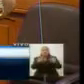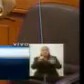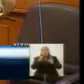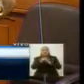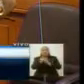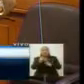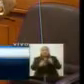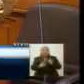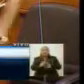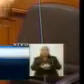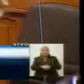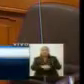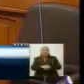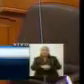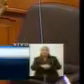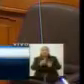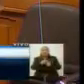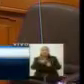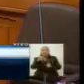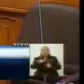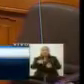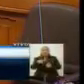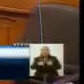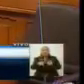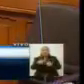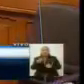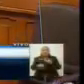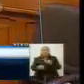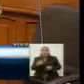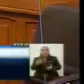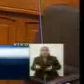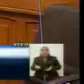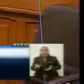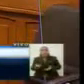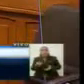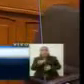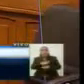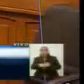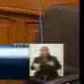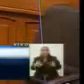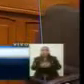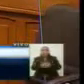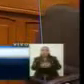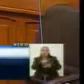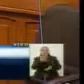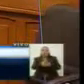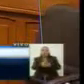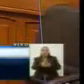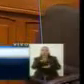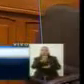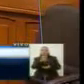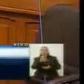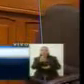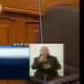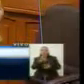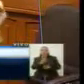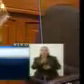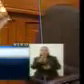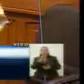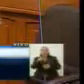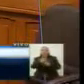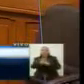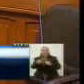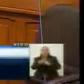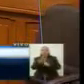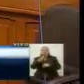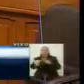habitantes, con un alcalde que tiene que estar resolviendo todas las controversias fiscales de los 43 distritos